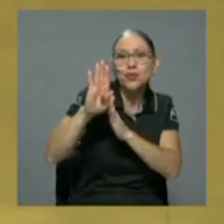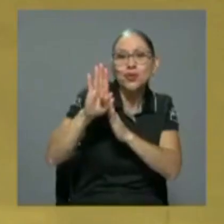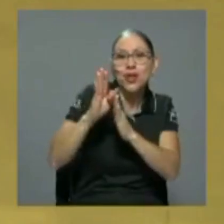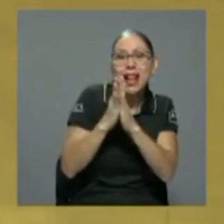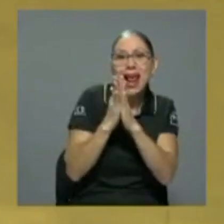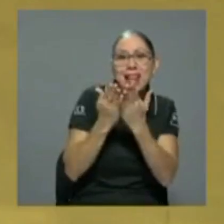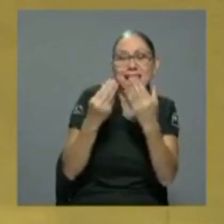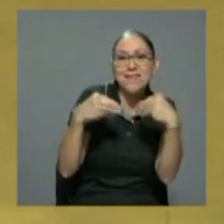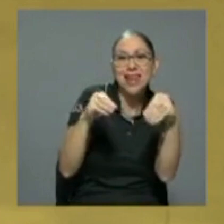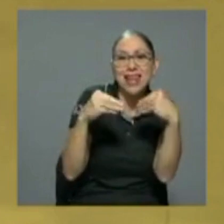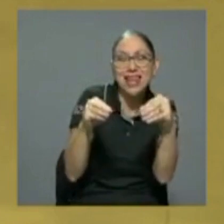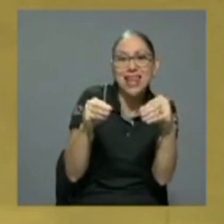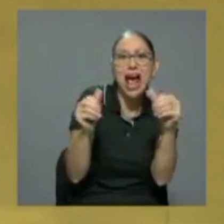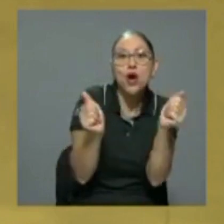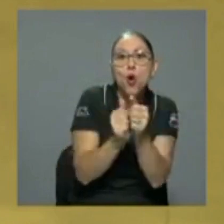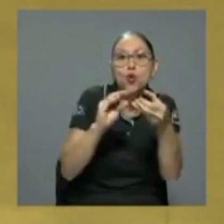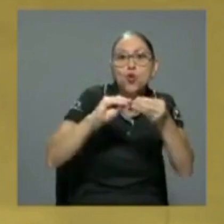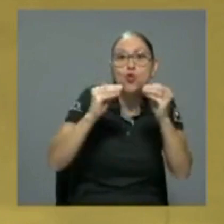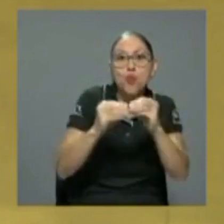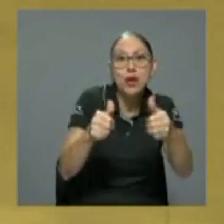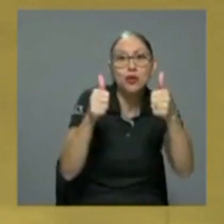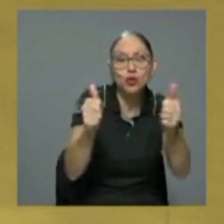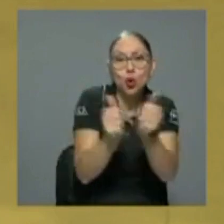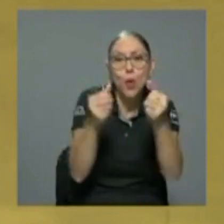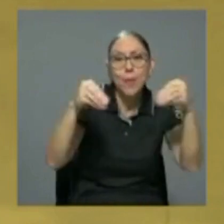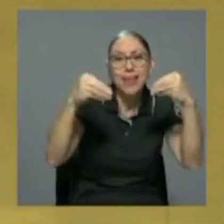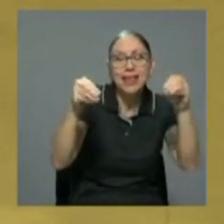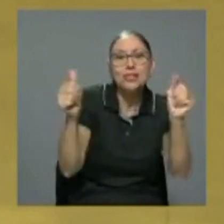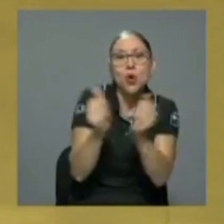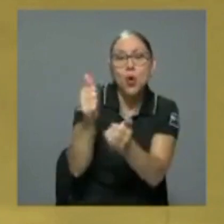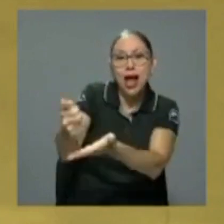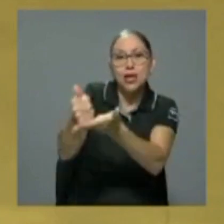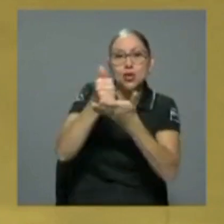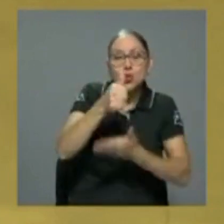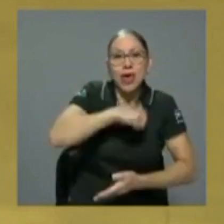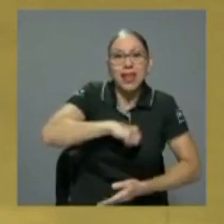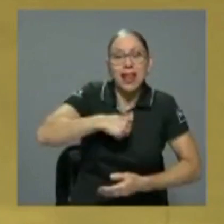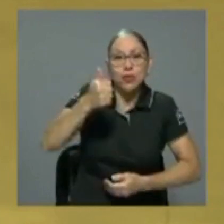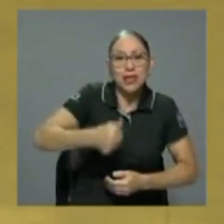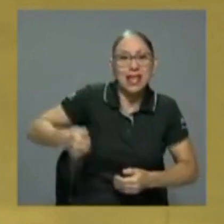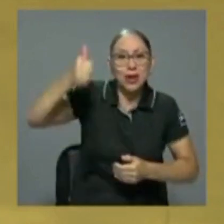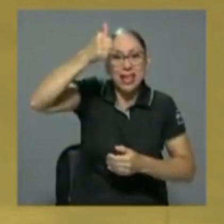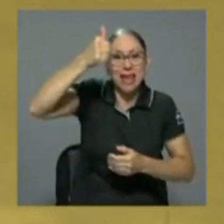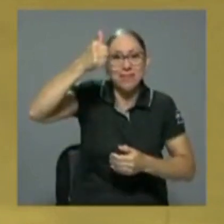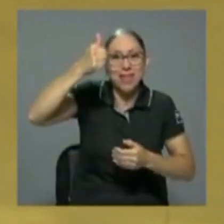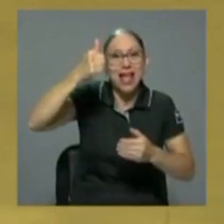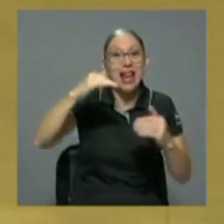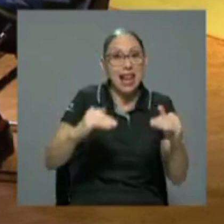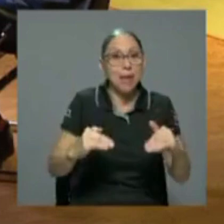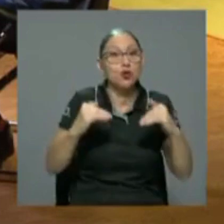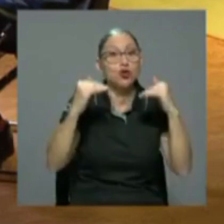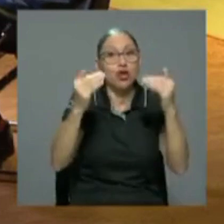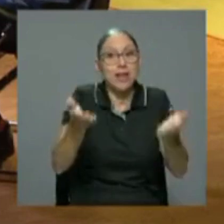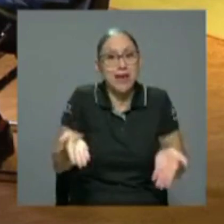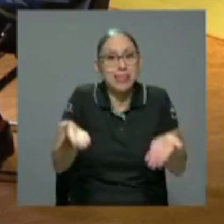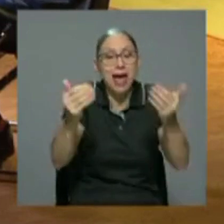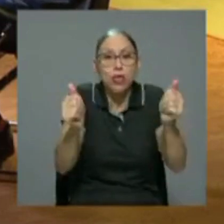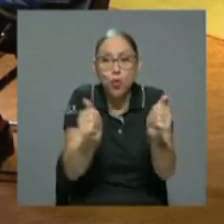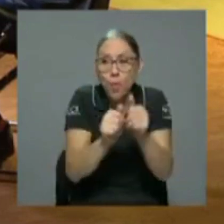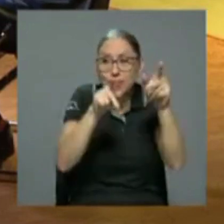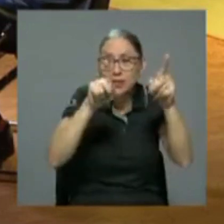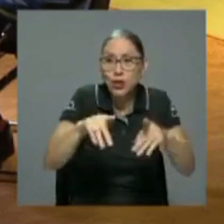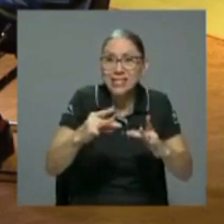la hemos levantado levemente en cuanto a constitución de personal especializado y vamos